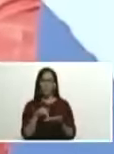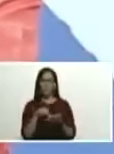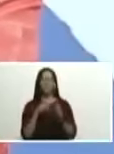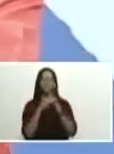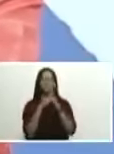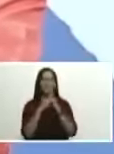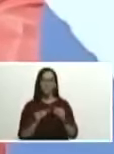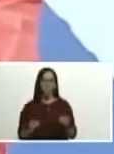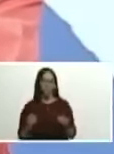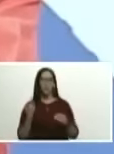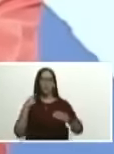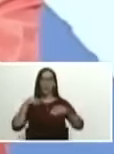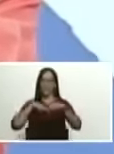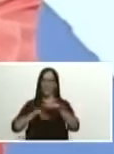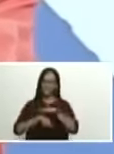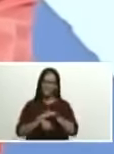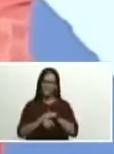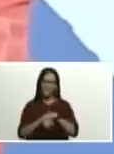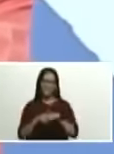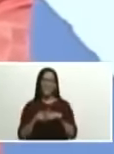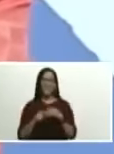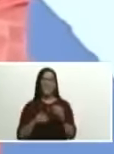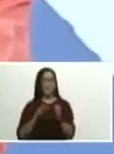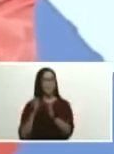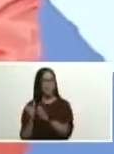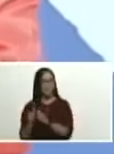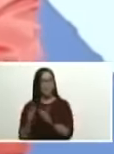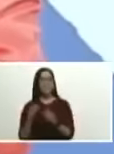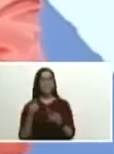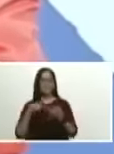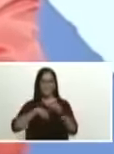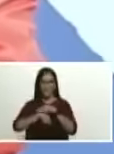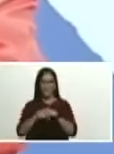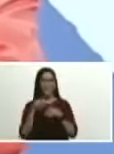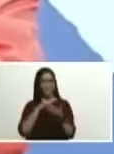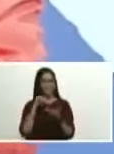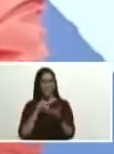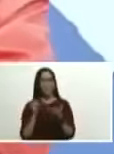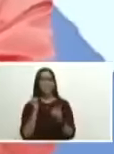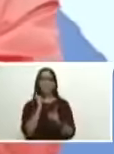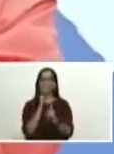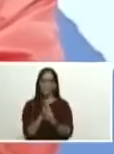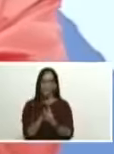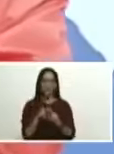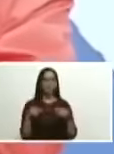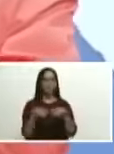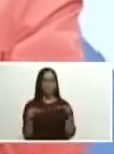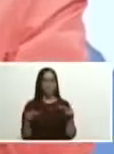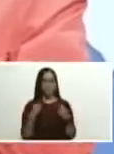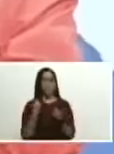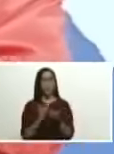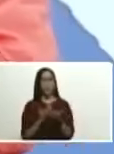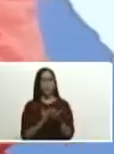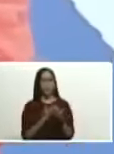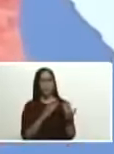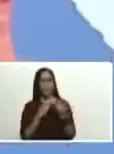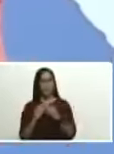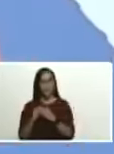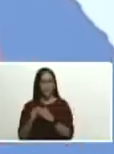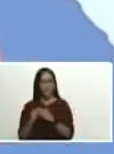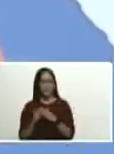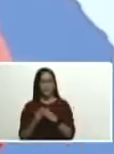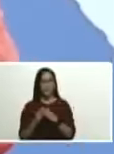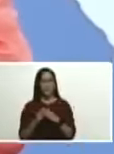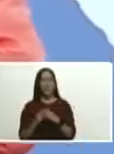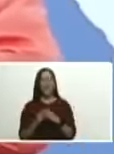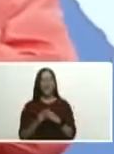todo lo que entre extra al ingreso nacional va a ir directo a los circuitos económicos comunales, a los